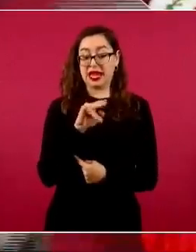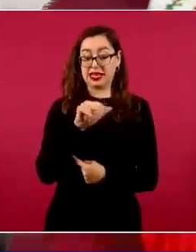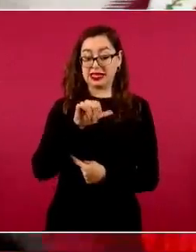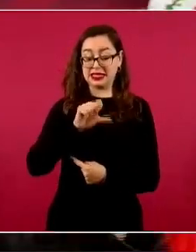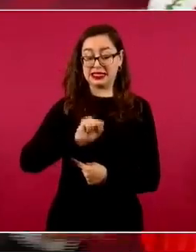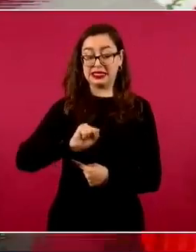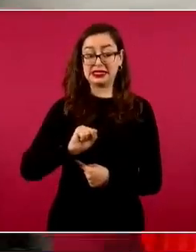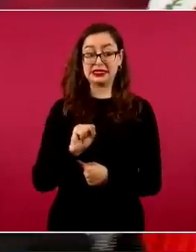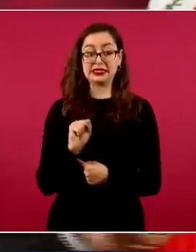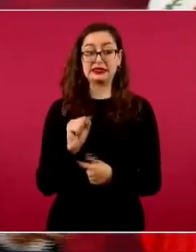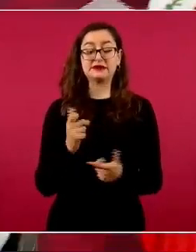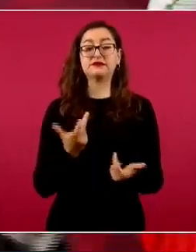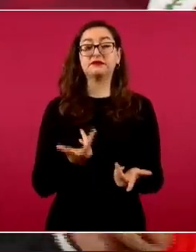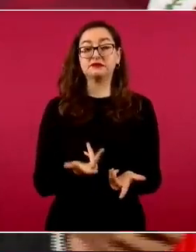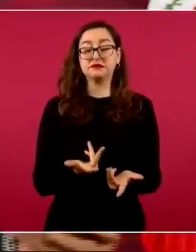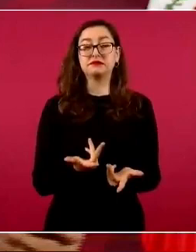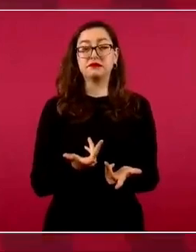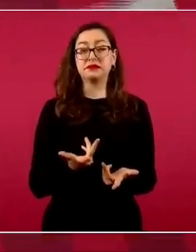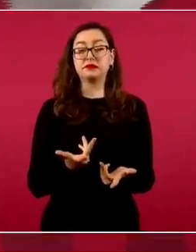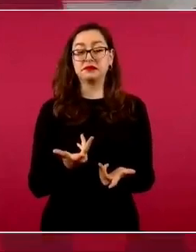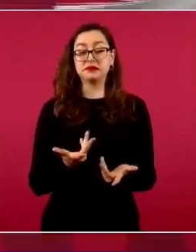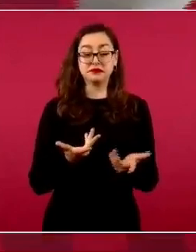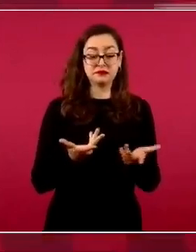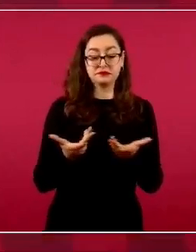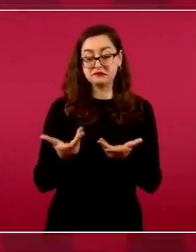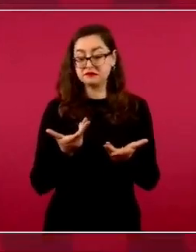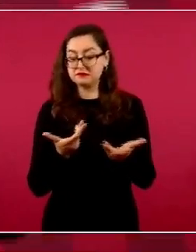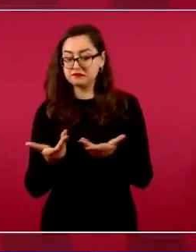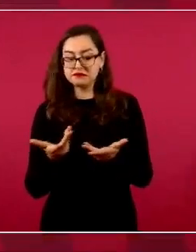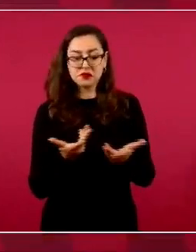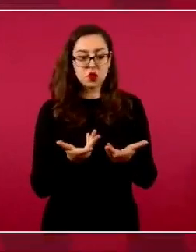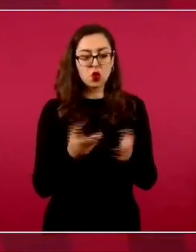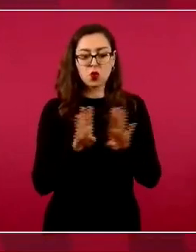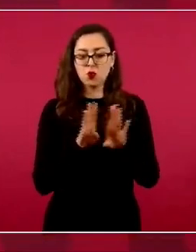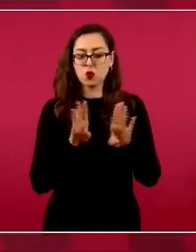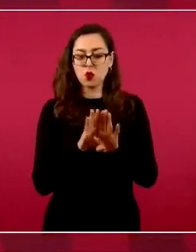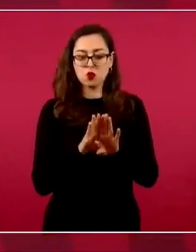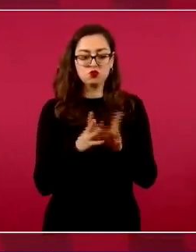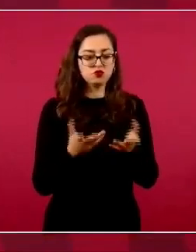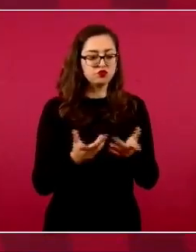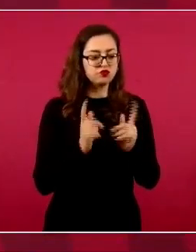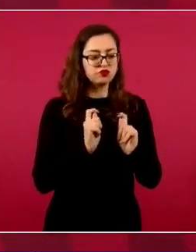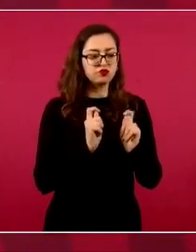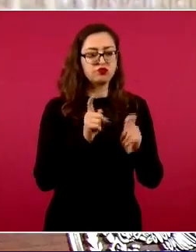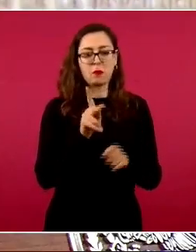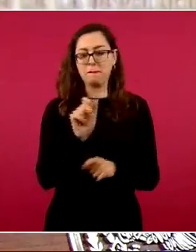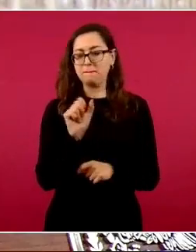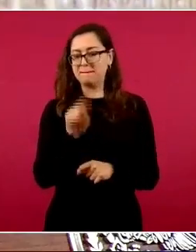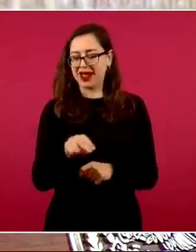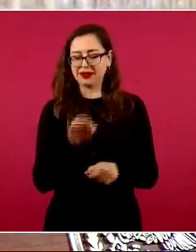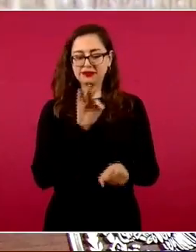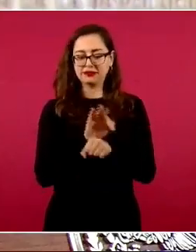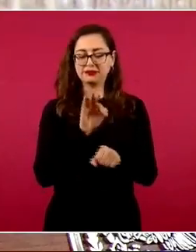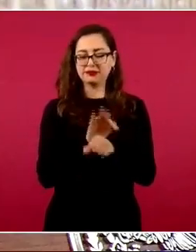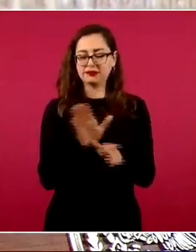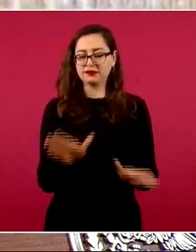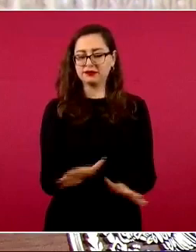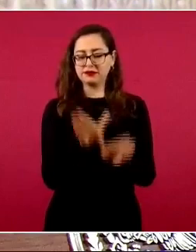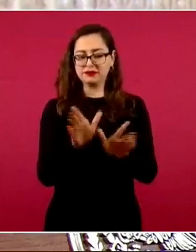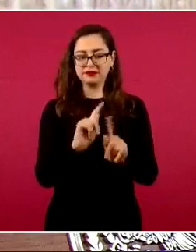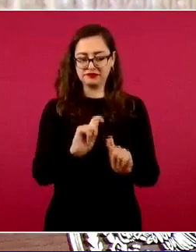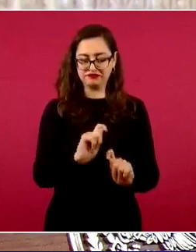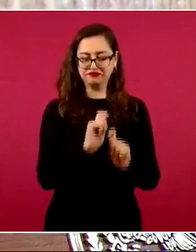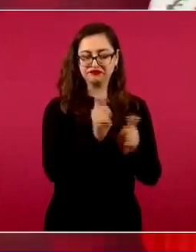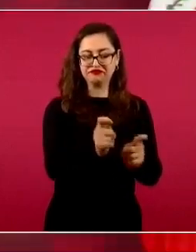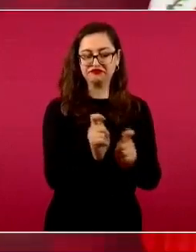empezó, bueno, les dio hasta gobernaturas. No es que no las hayan ganado,